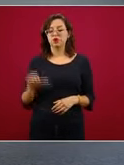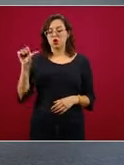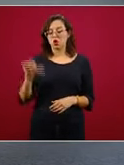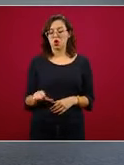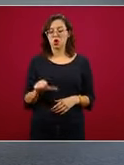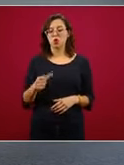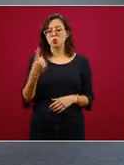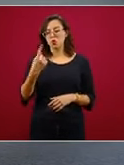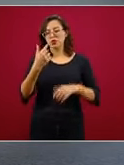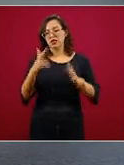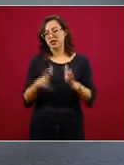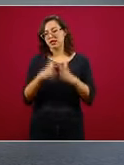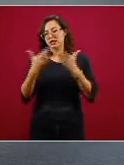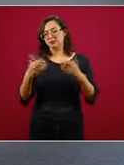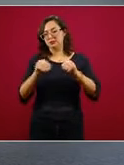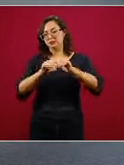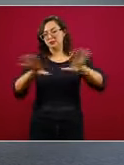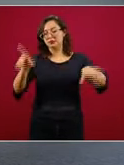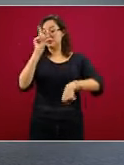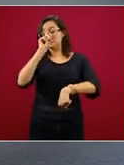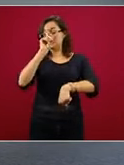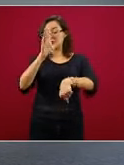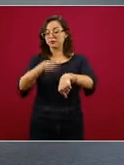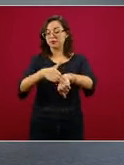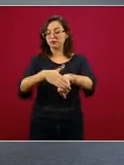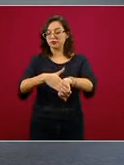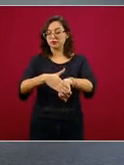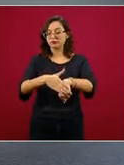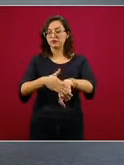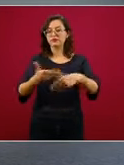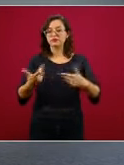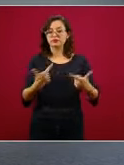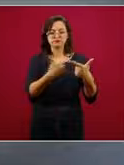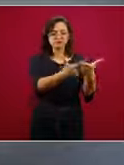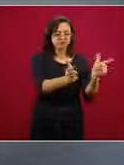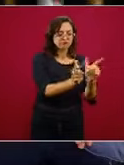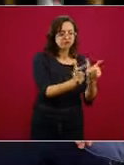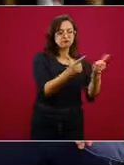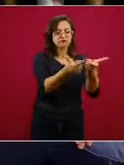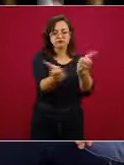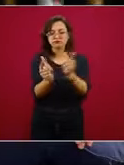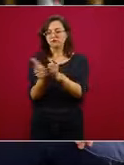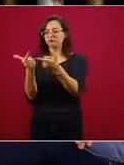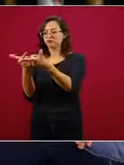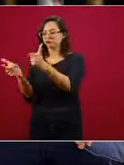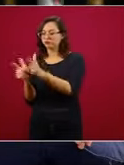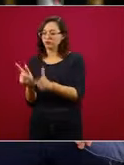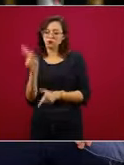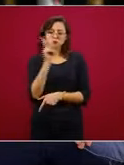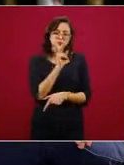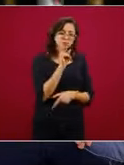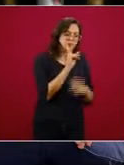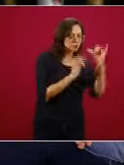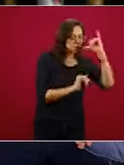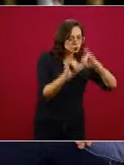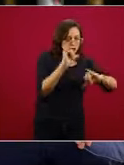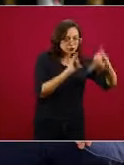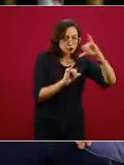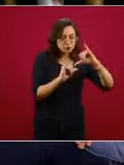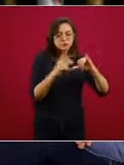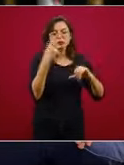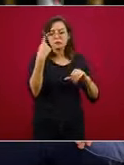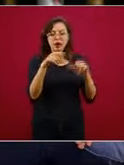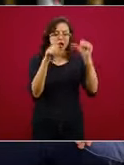Nature emite recomendaciones para hacer pruebas por grupos, para eficientar precisamente